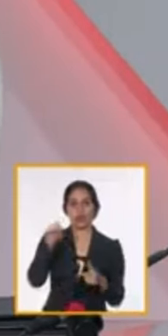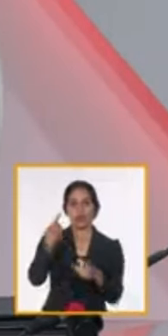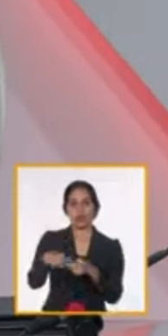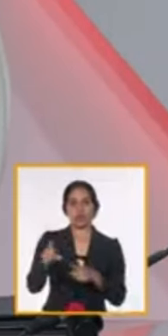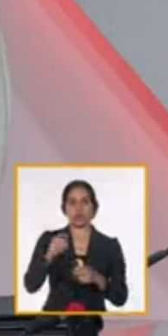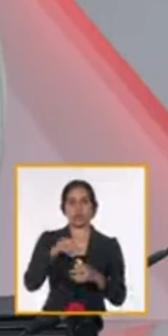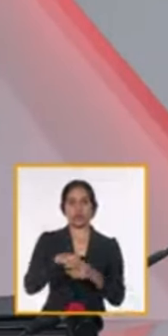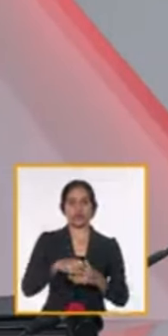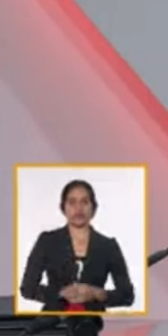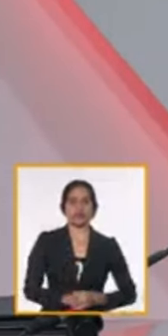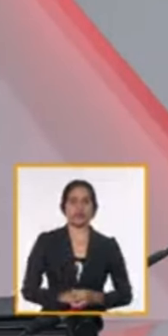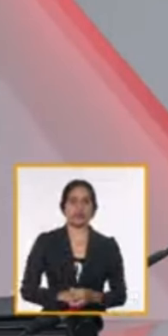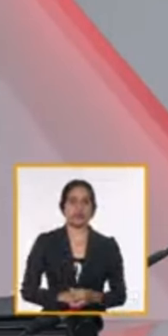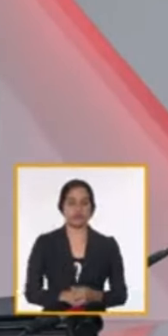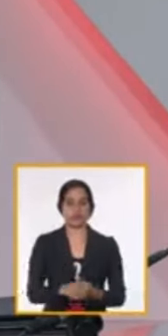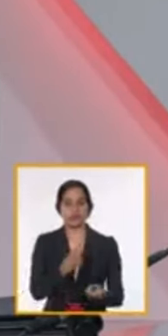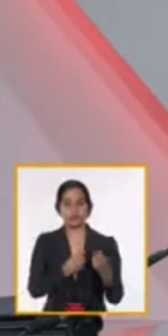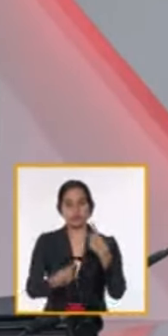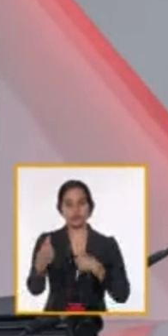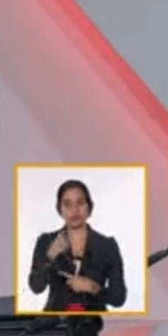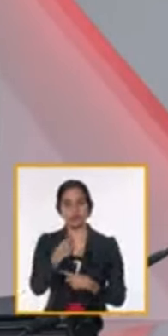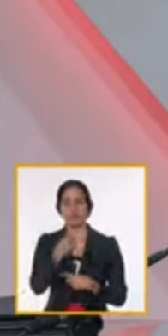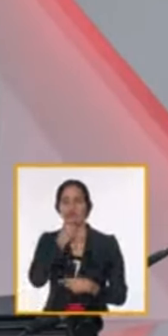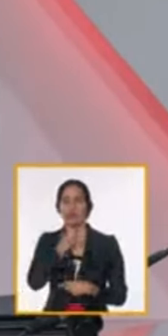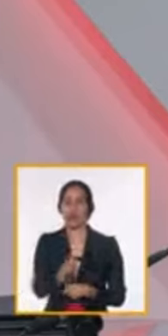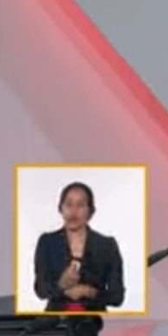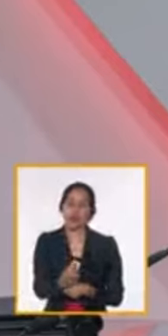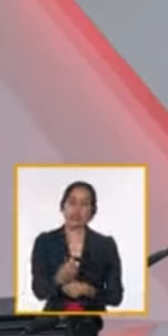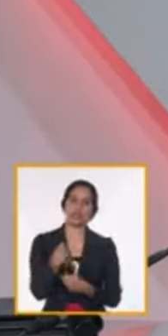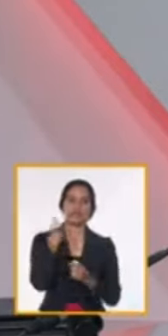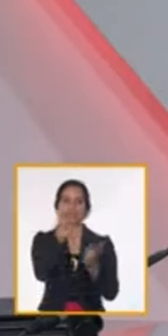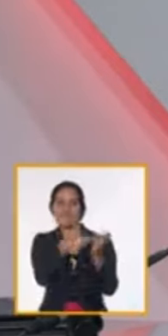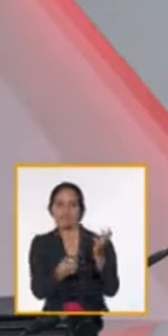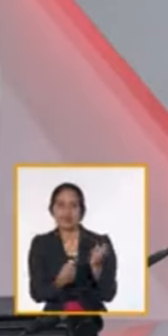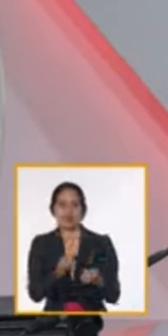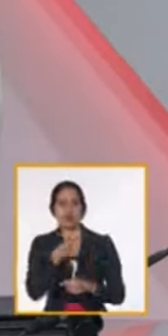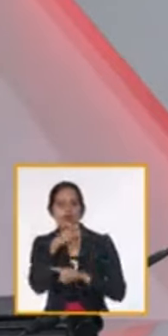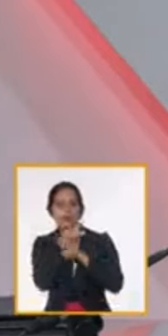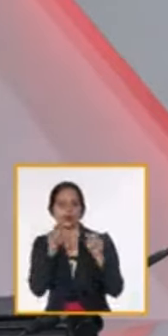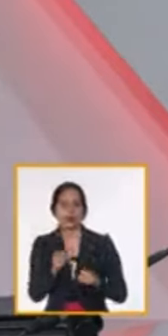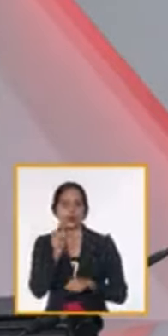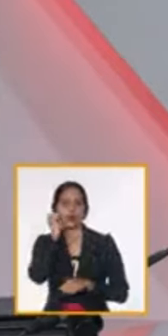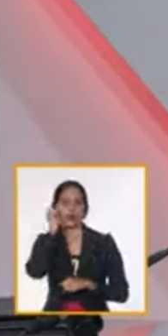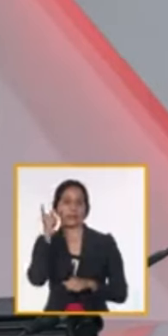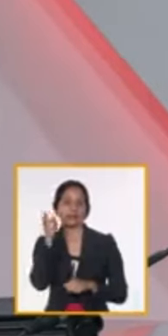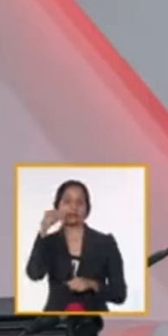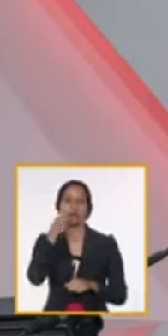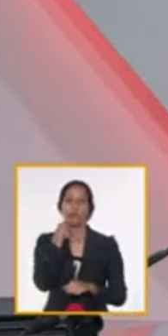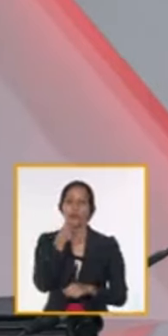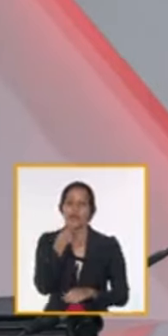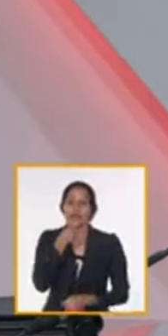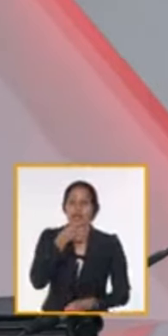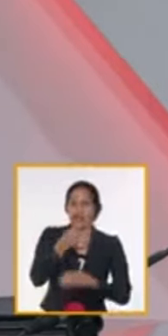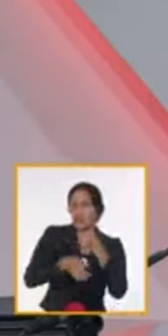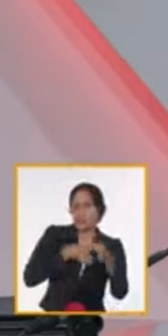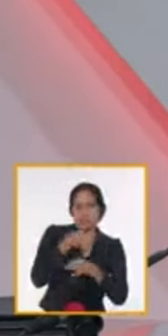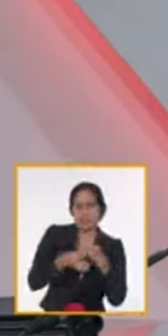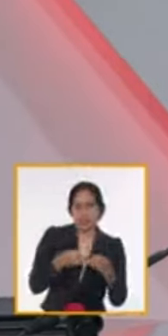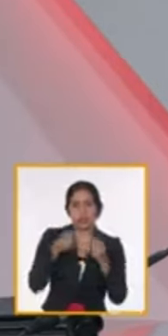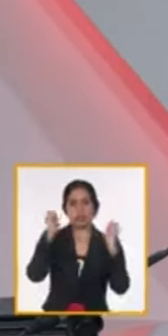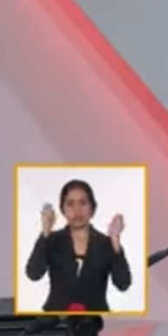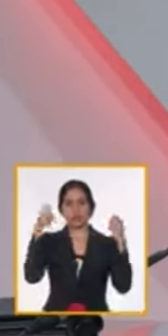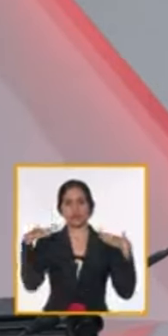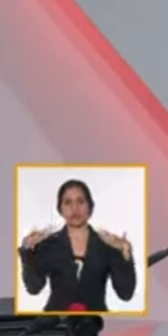combatividad de los jóvenes, ¿qué experiencia nos puede contar de la protesta? ¿Cómo fue